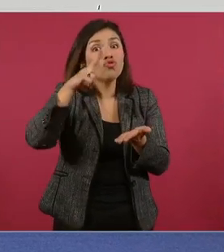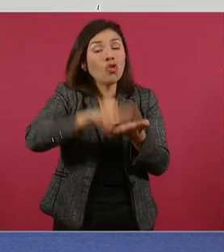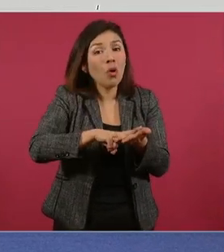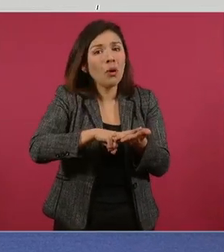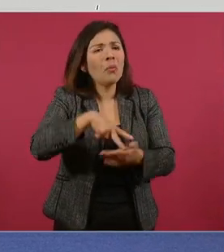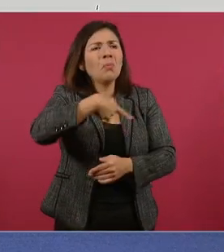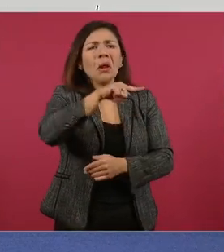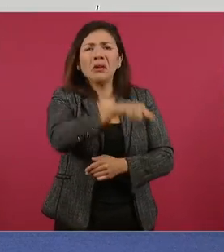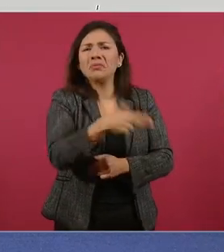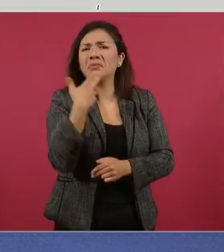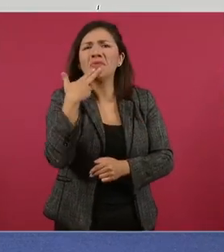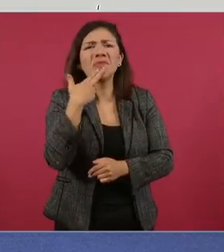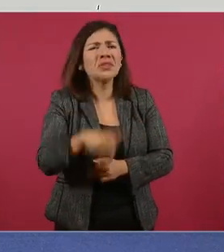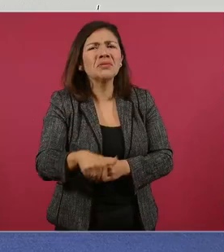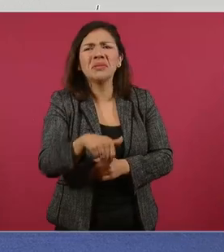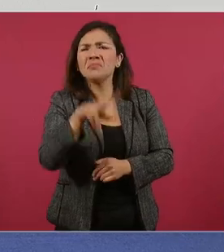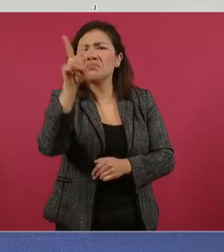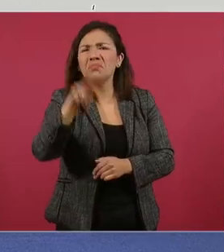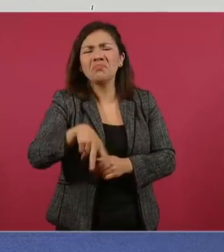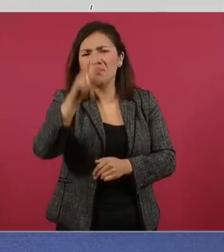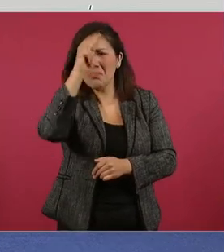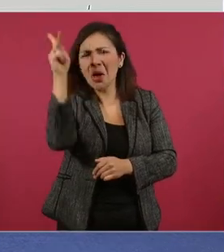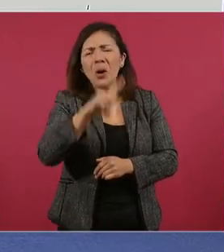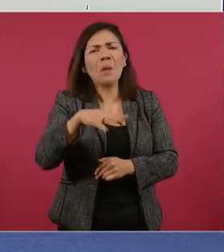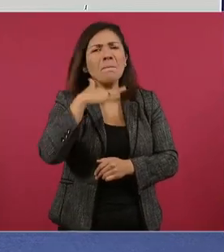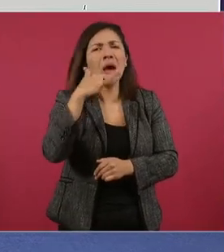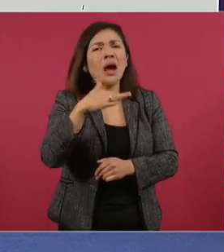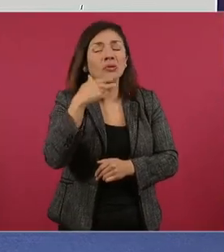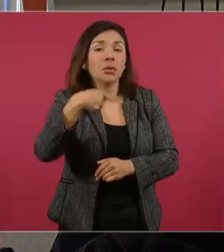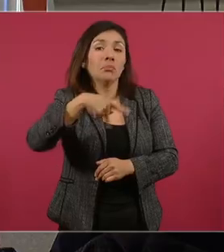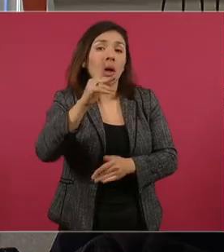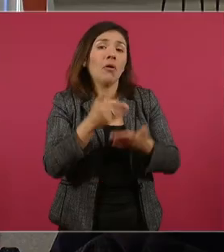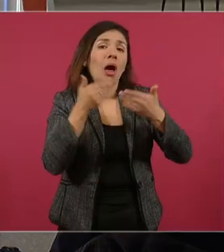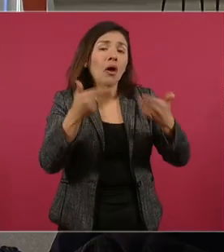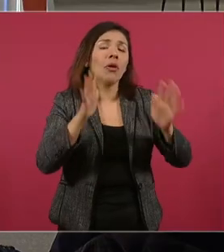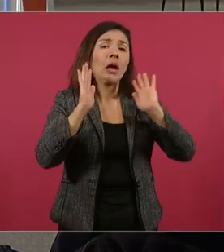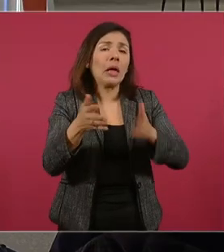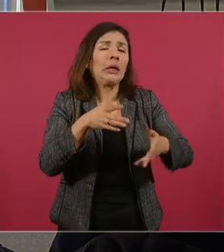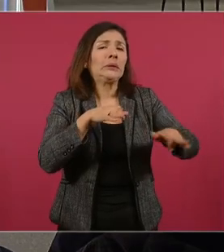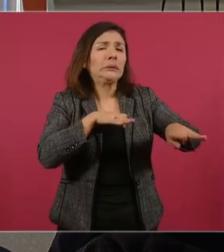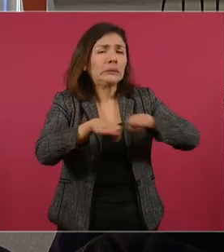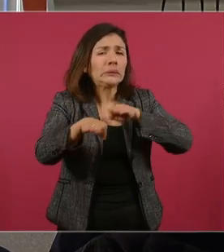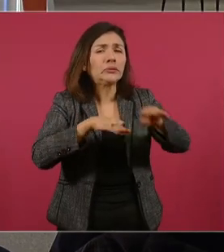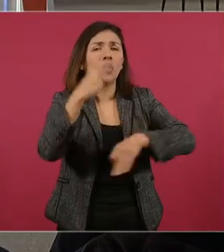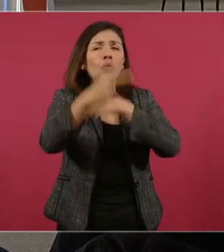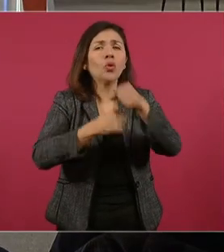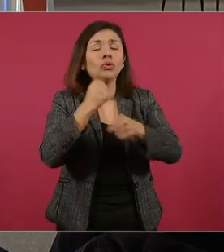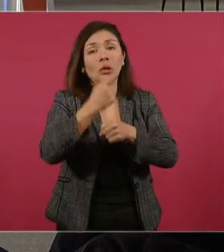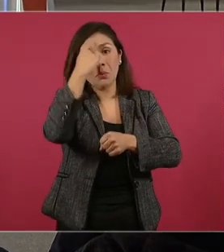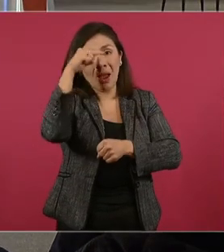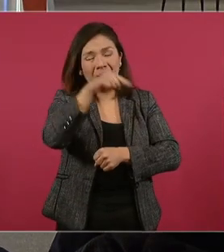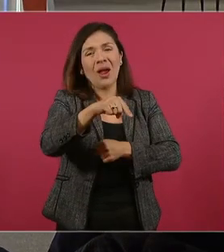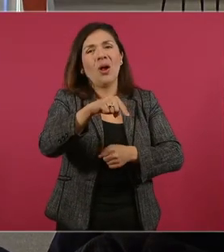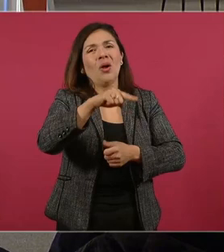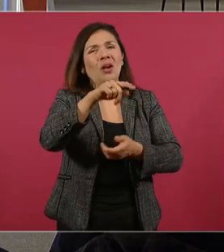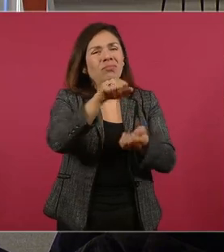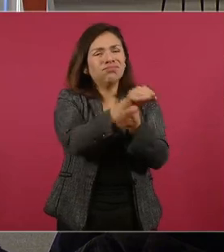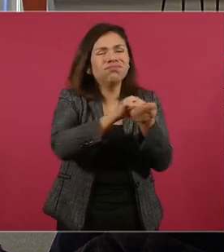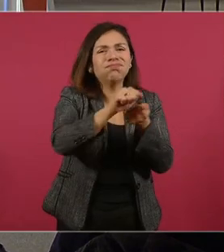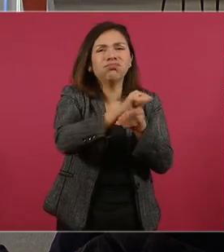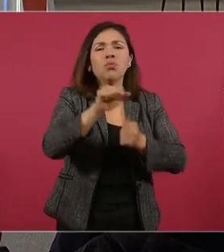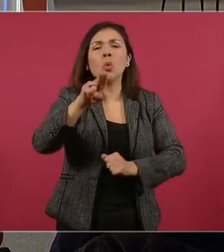de chatarra. Nos costó mucho trabajo, dos años, echar a andar las plantas de urea que se refleja